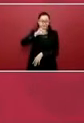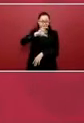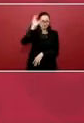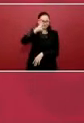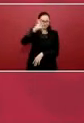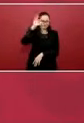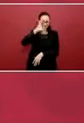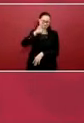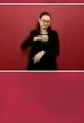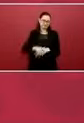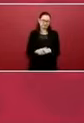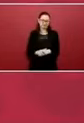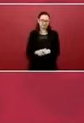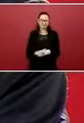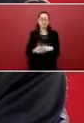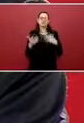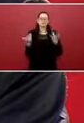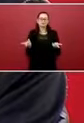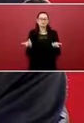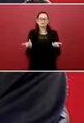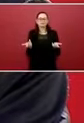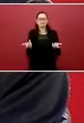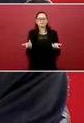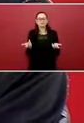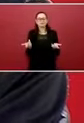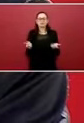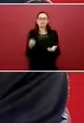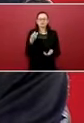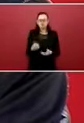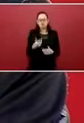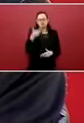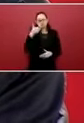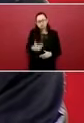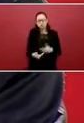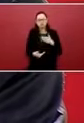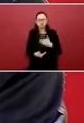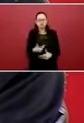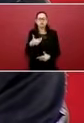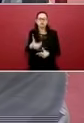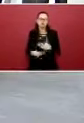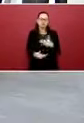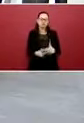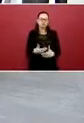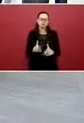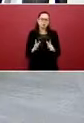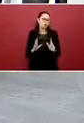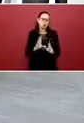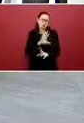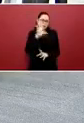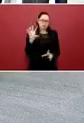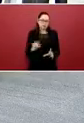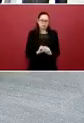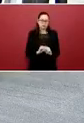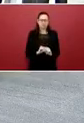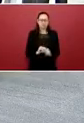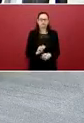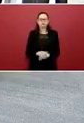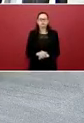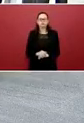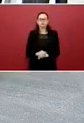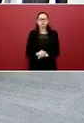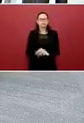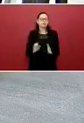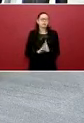científica. Entonces, así estamos procediendo en todo. Acabo,